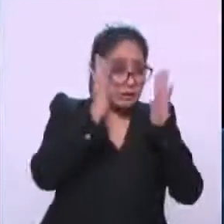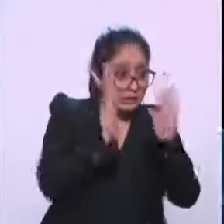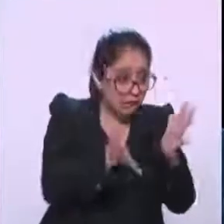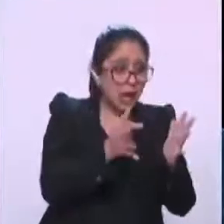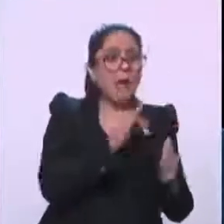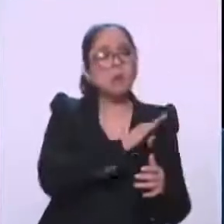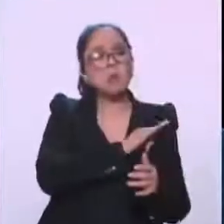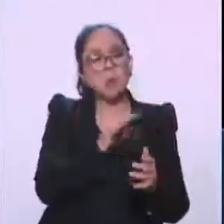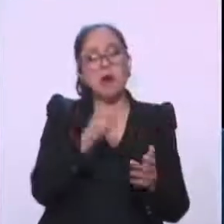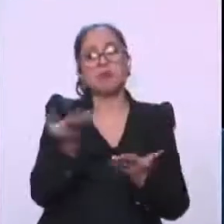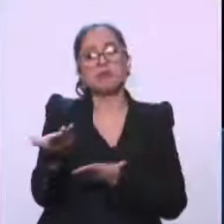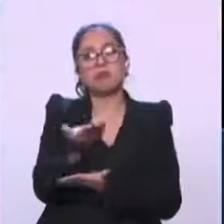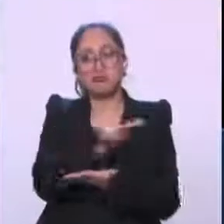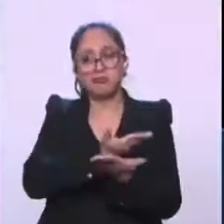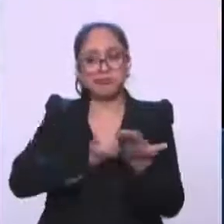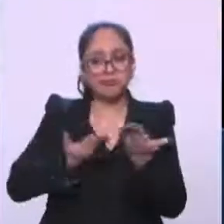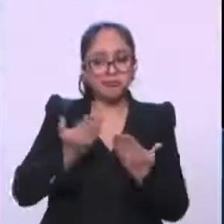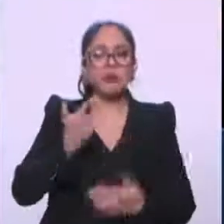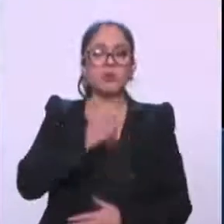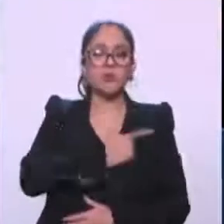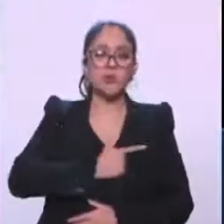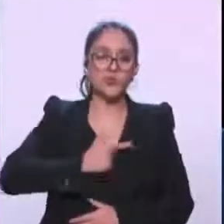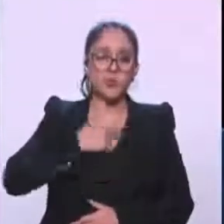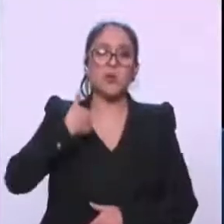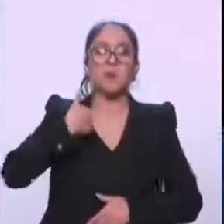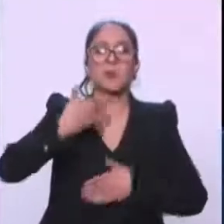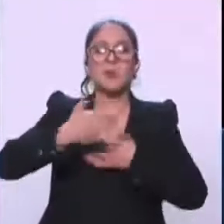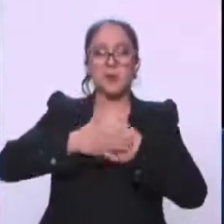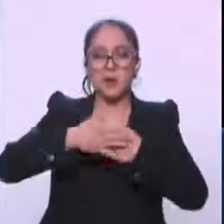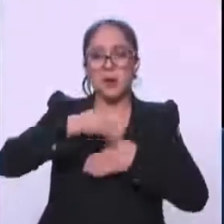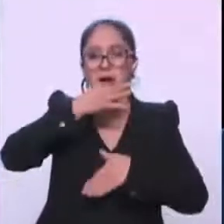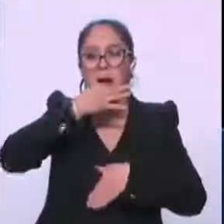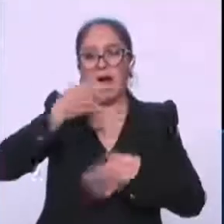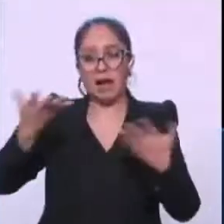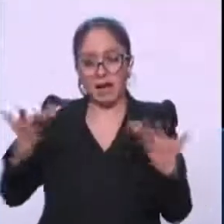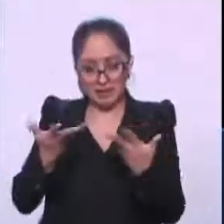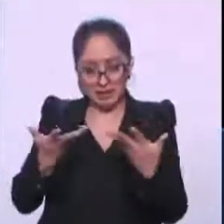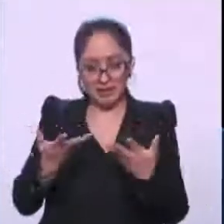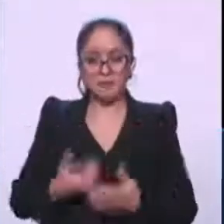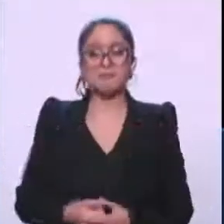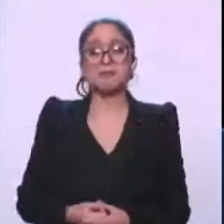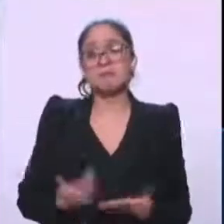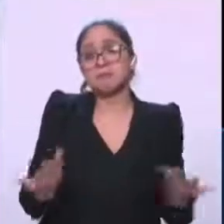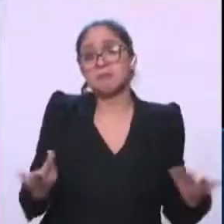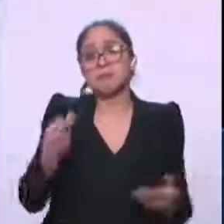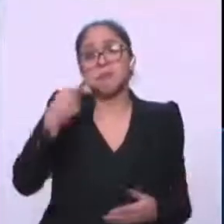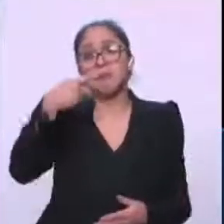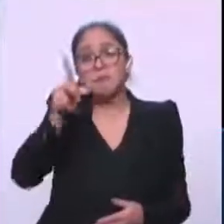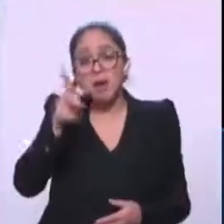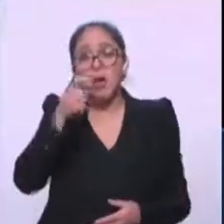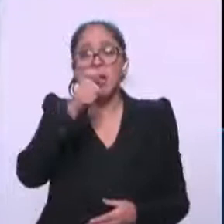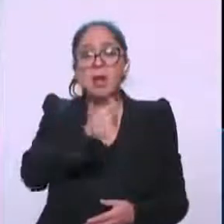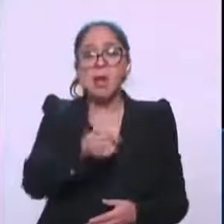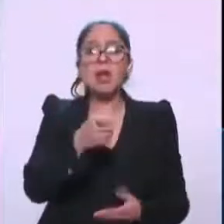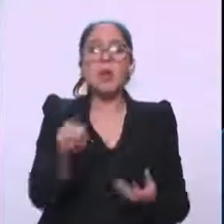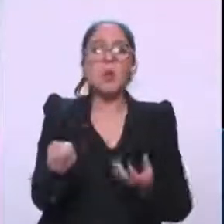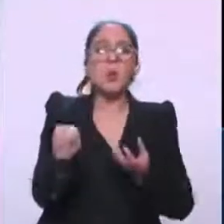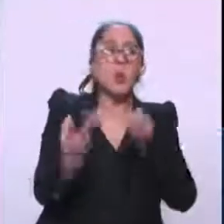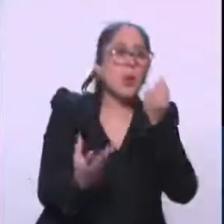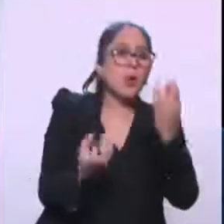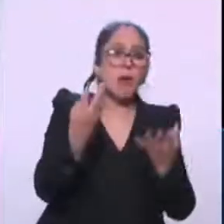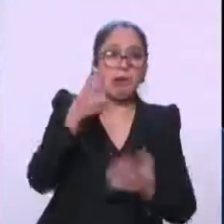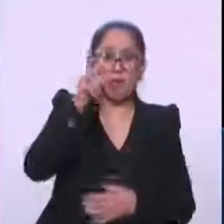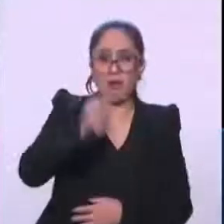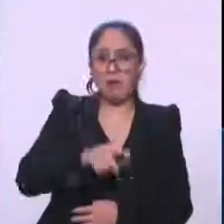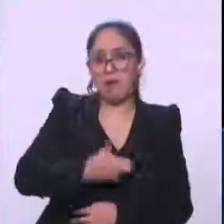Con mucho gusto se los revelaré, pero en general son mediciones muy caras para